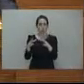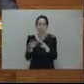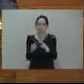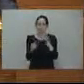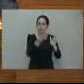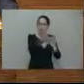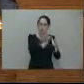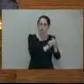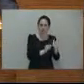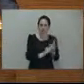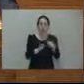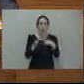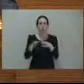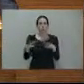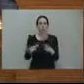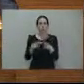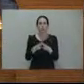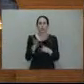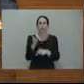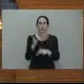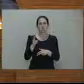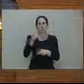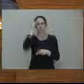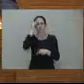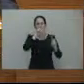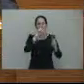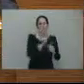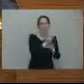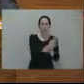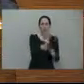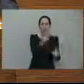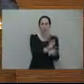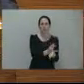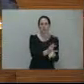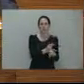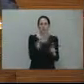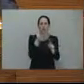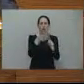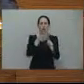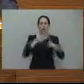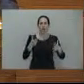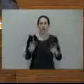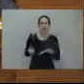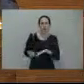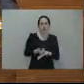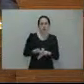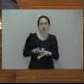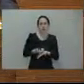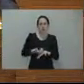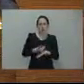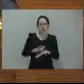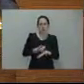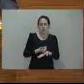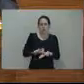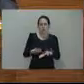de dos grupos sociales que en ningún caso entienden esta actividad del juego y la apuesta como una actividad de carácter lucrativo o eminentemente